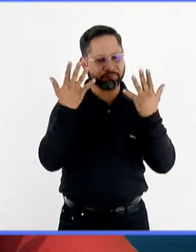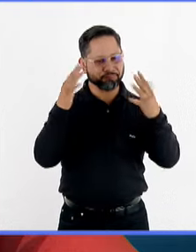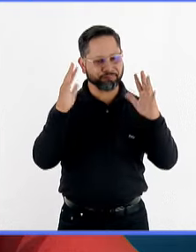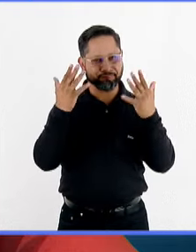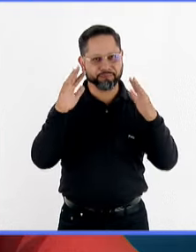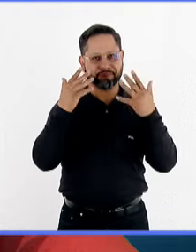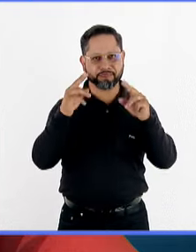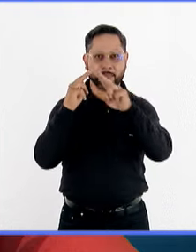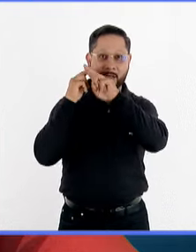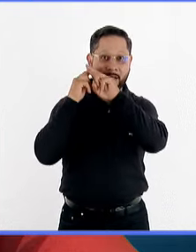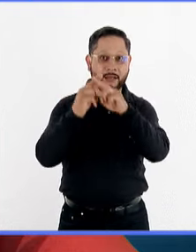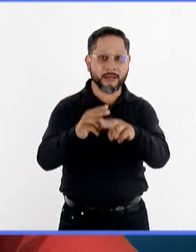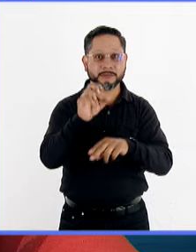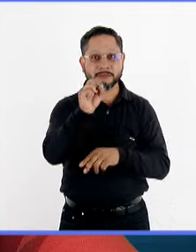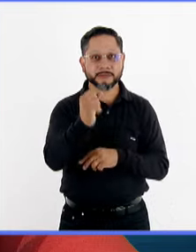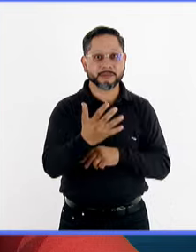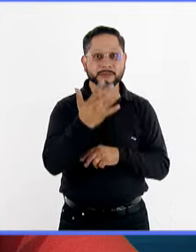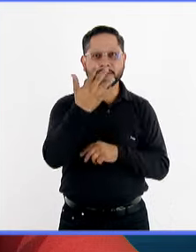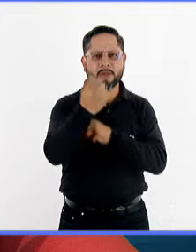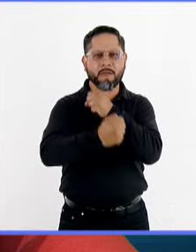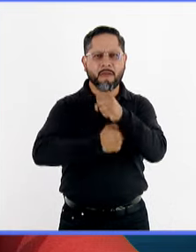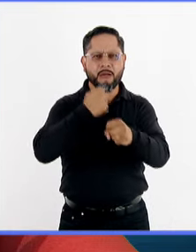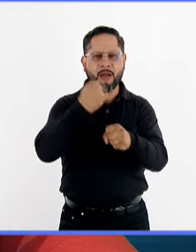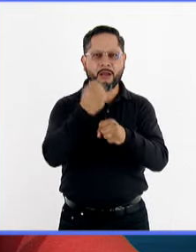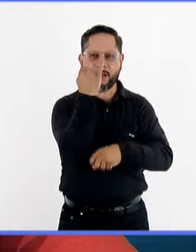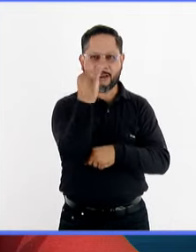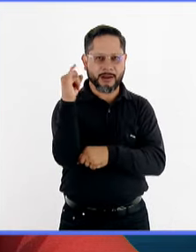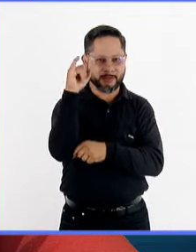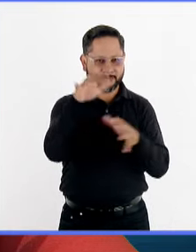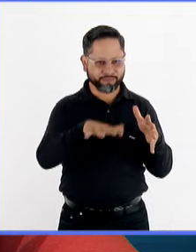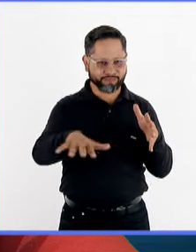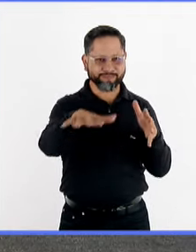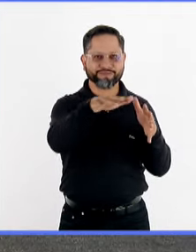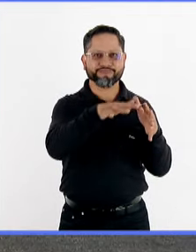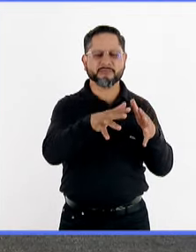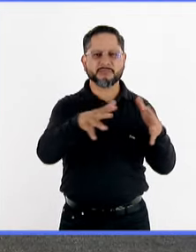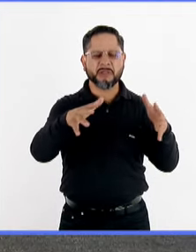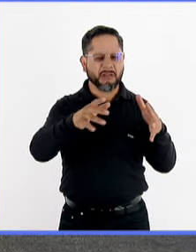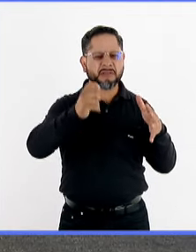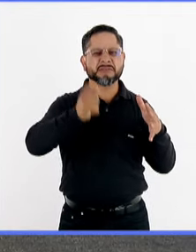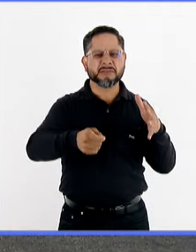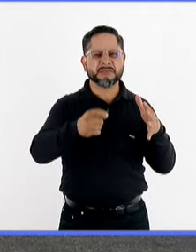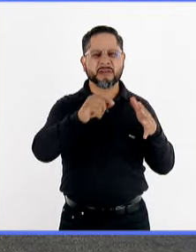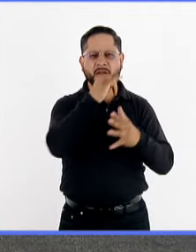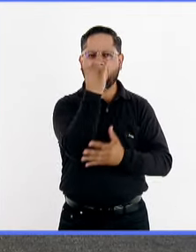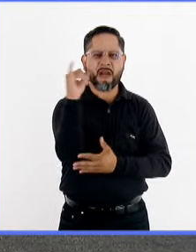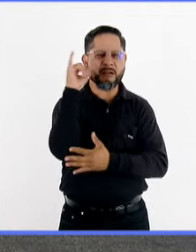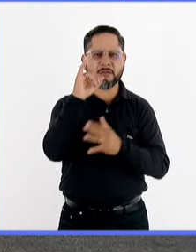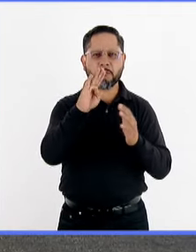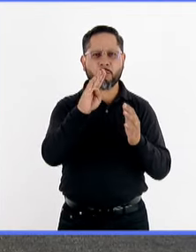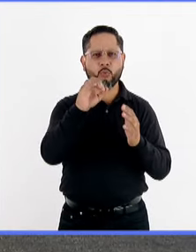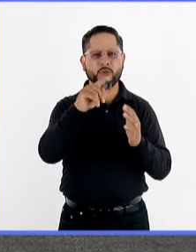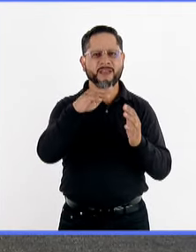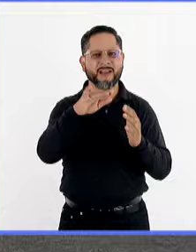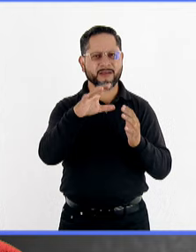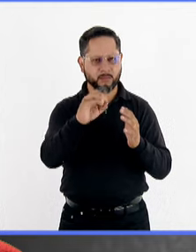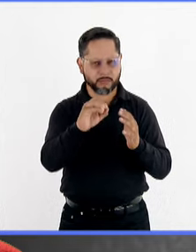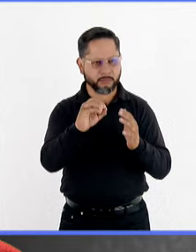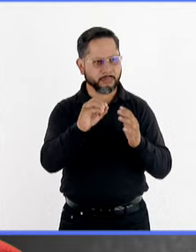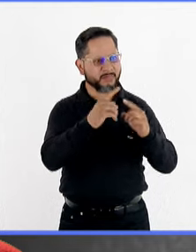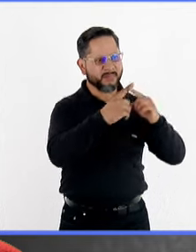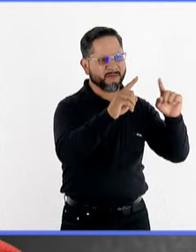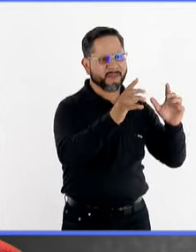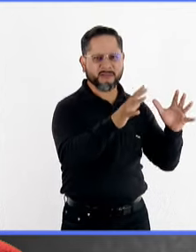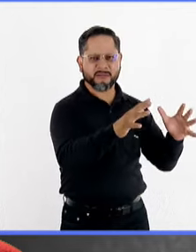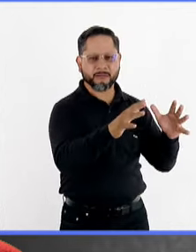este aniversario, son 65 años del Jardín Botánico. ¿Qué es exactamente un jardín botánico? ¿Qué lo diferencia de otros jardines?